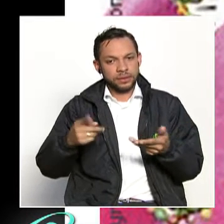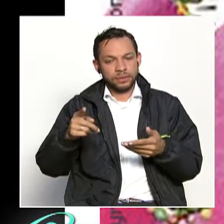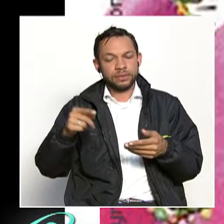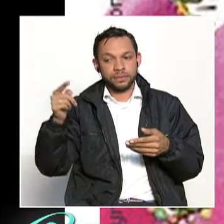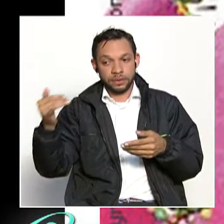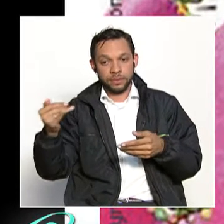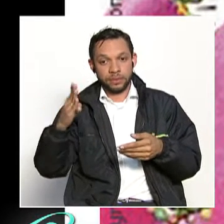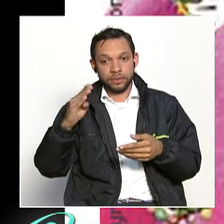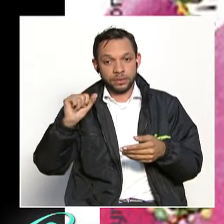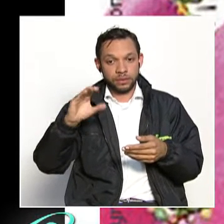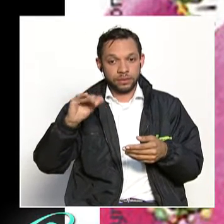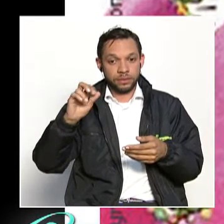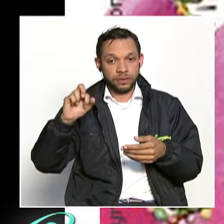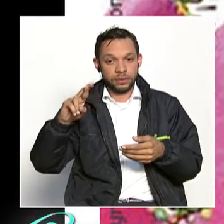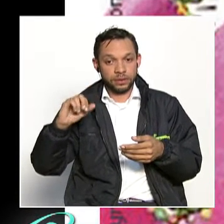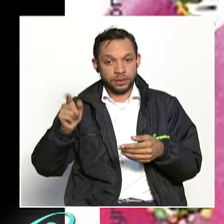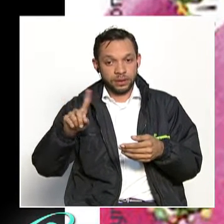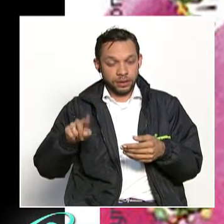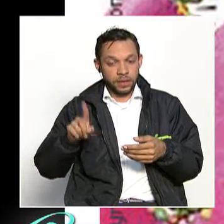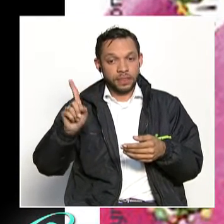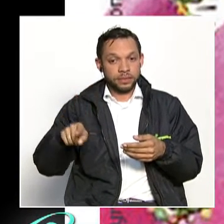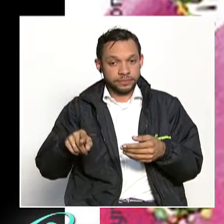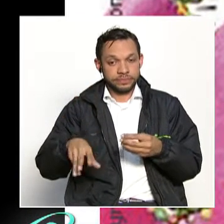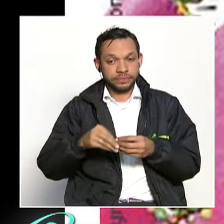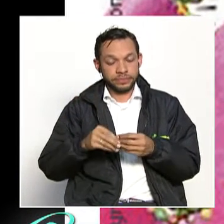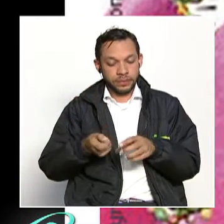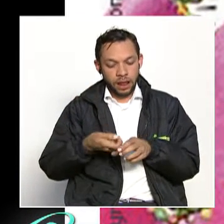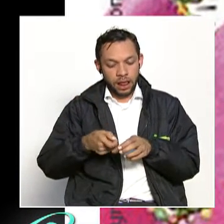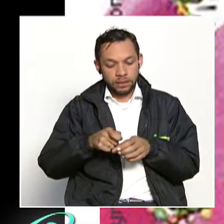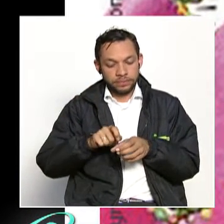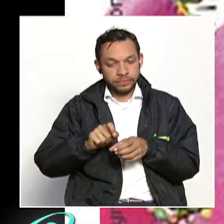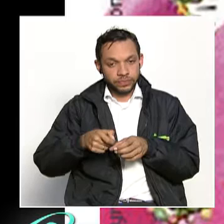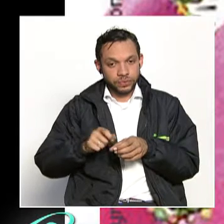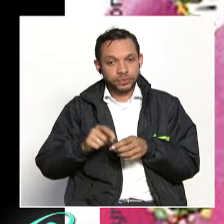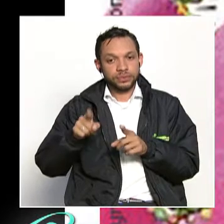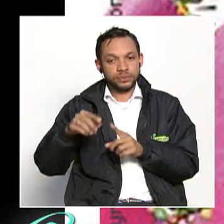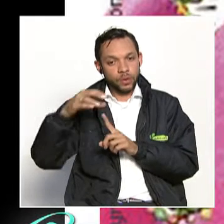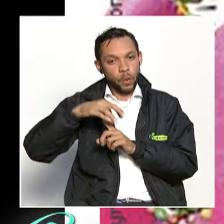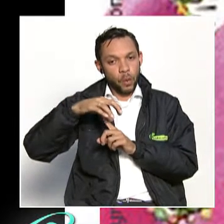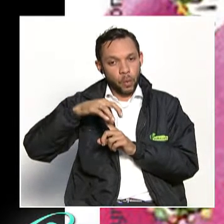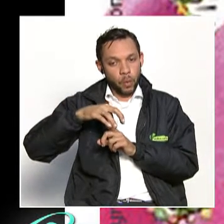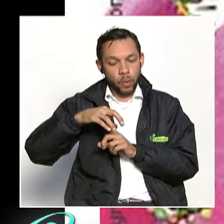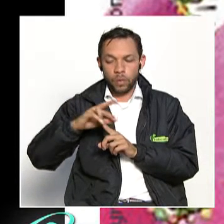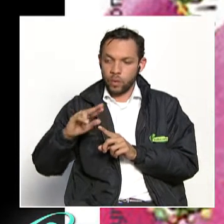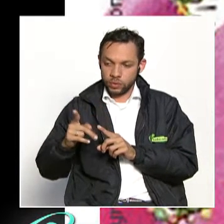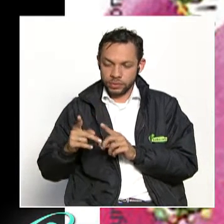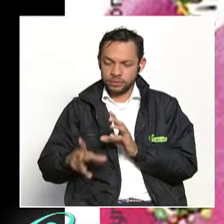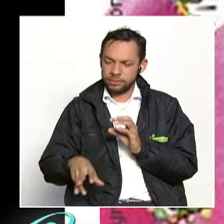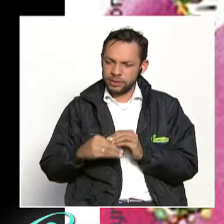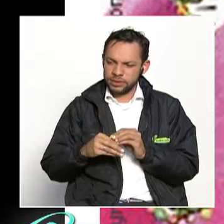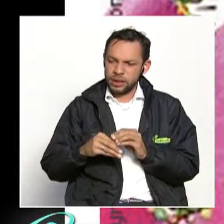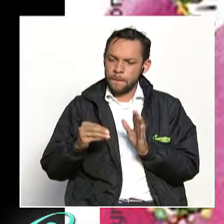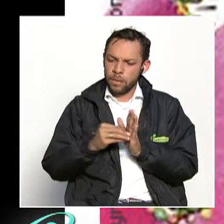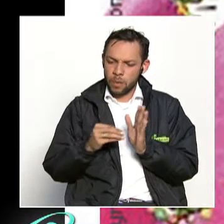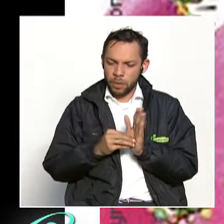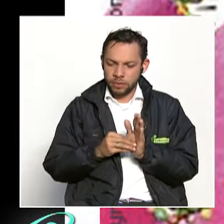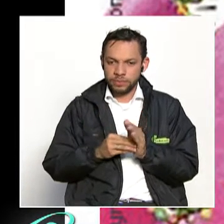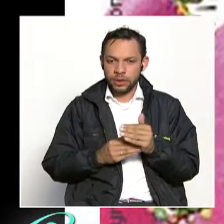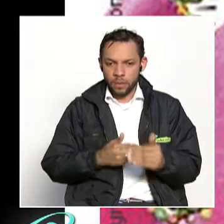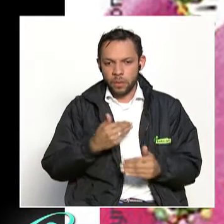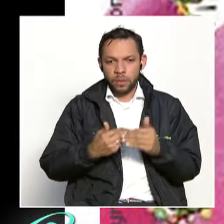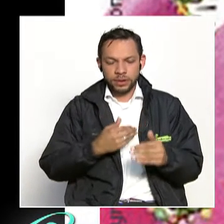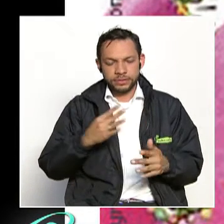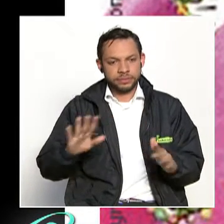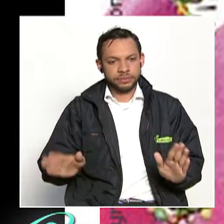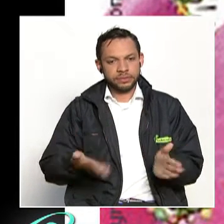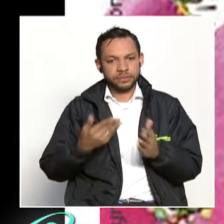bacterias perjudiciales también se nombra la Candida albicans, pues que es un hongo, pero son muy pocas las bacterias